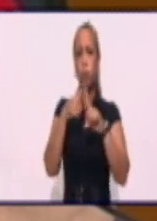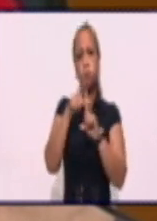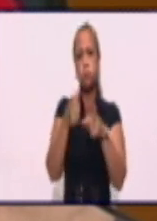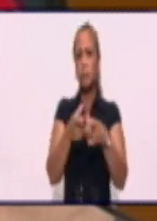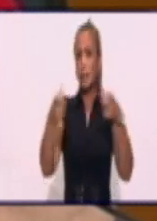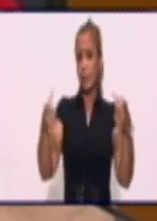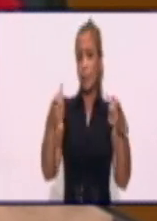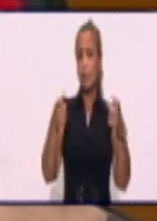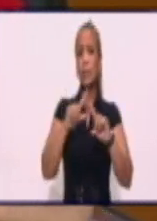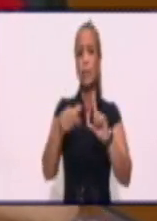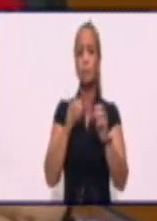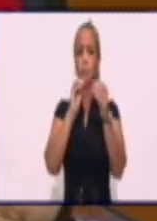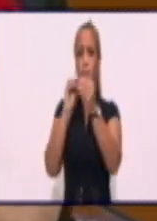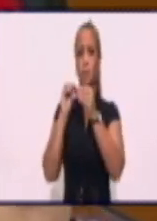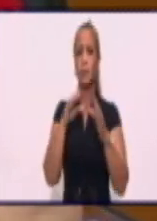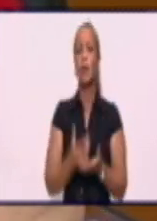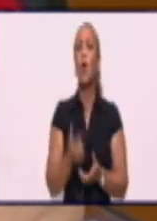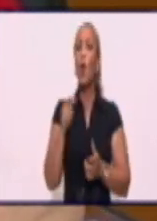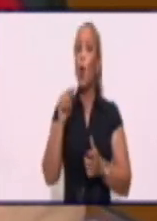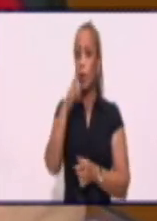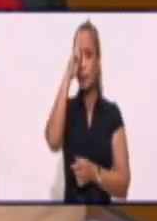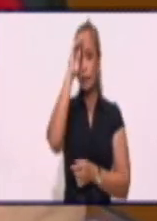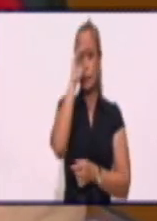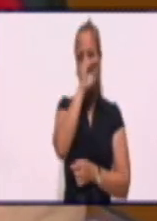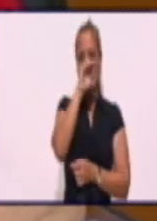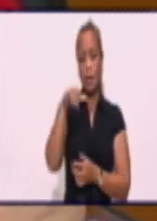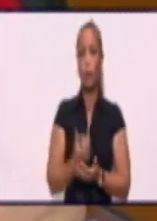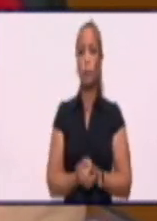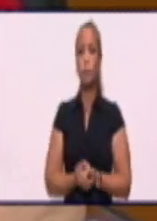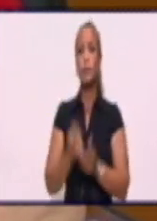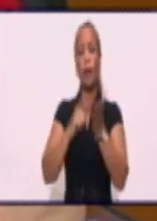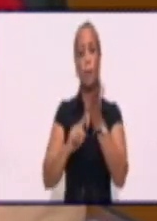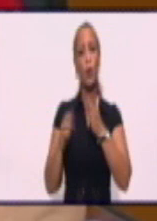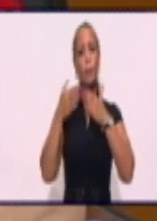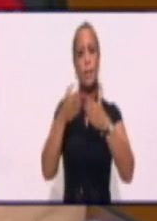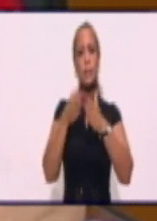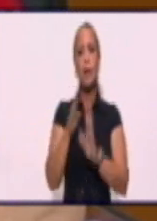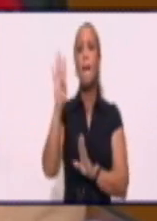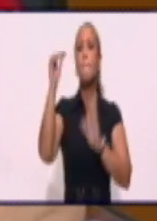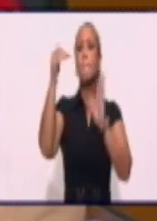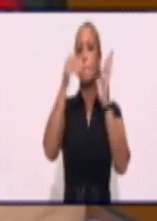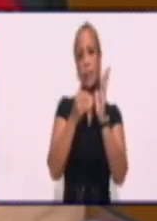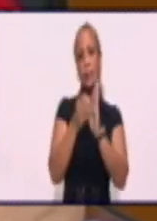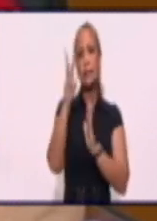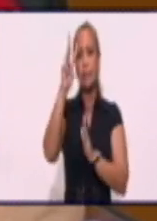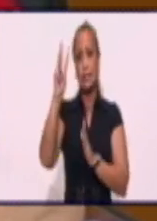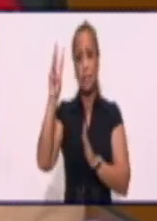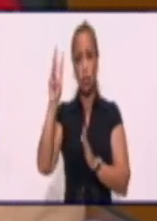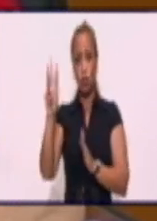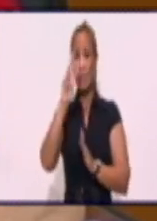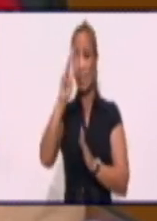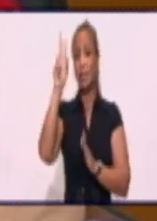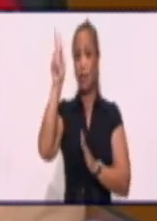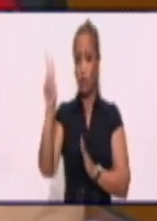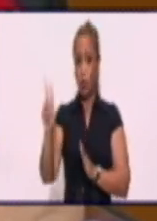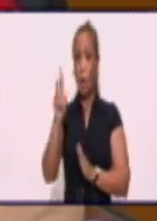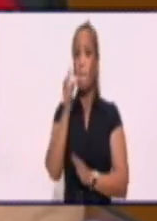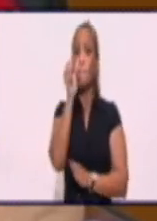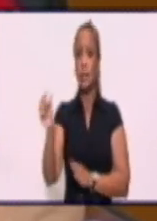tasa de incidencia. Hoy permanecen ingresados en la provincia 1.332 pacientes. De ellos